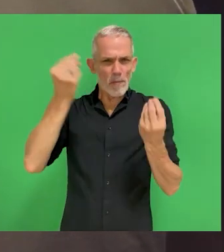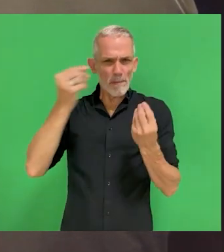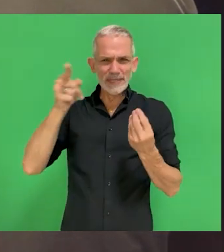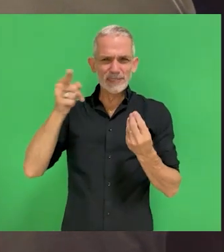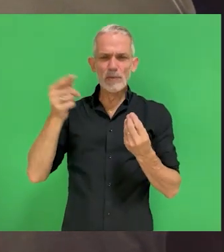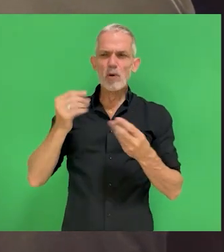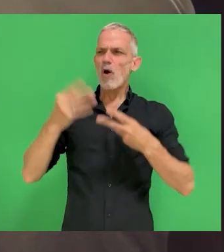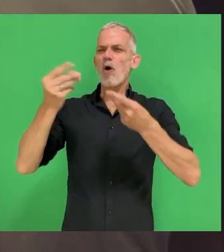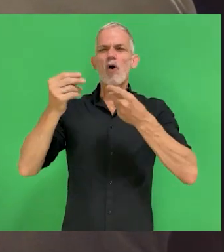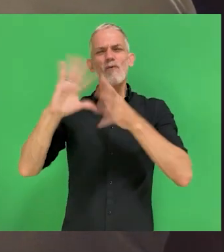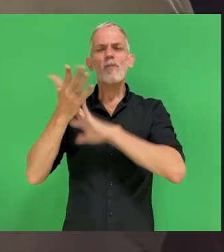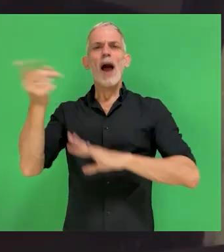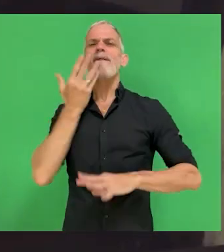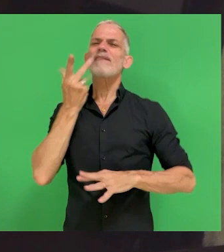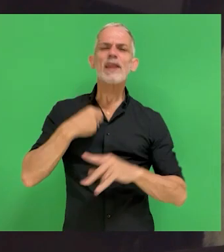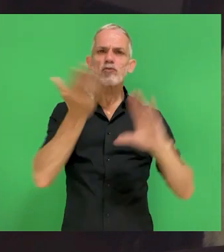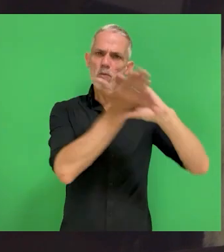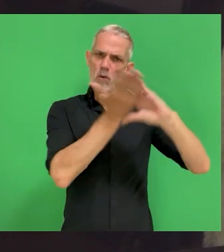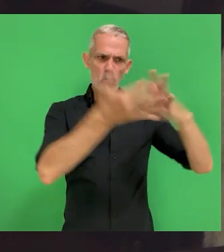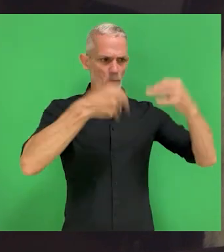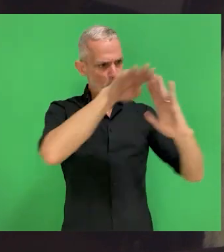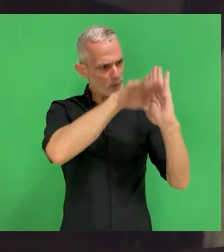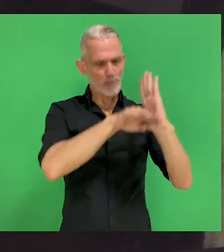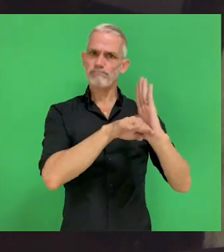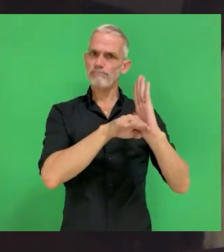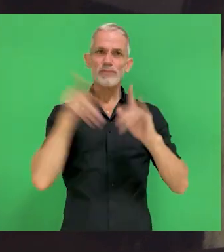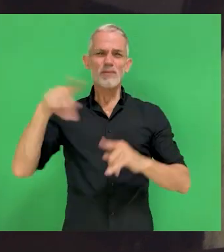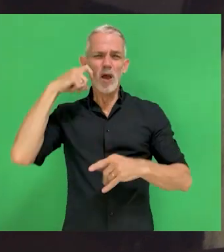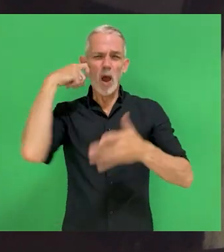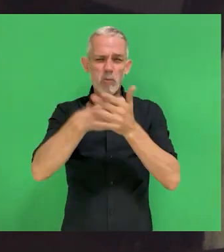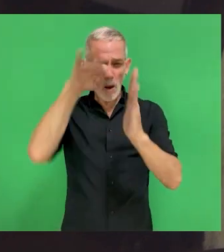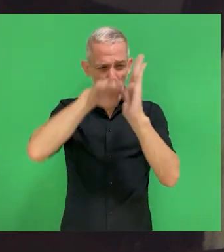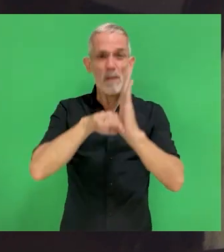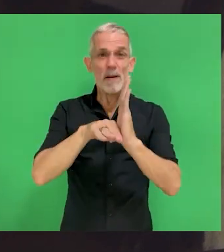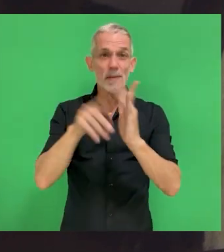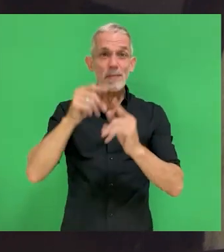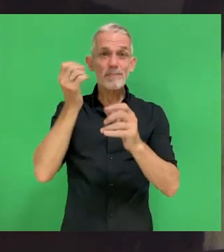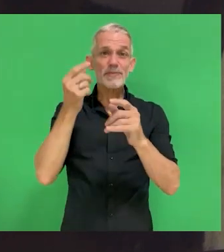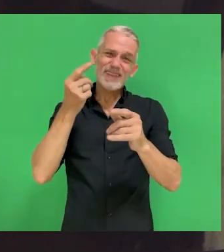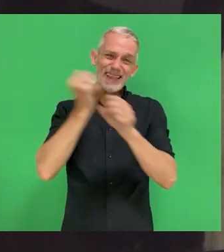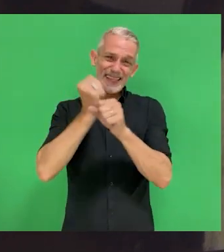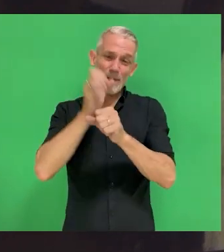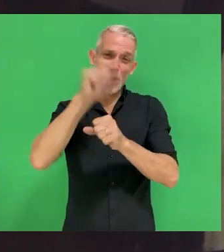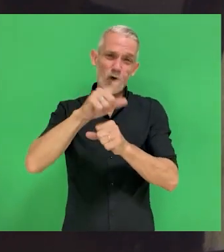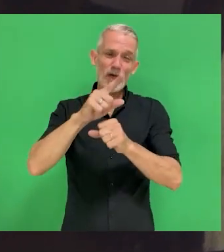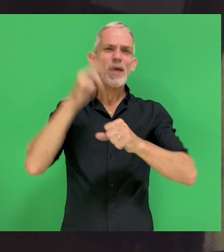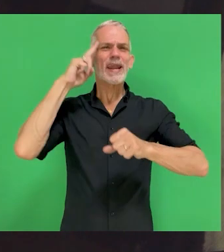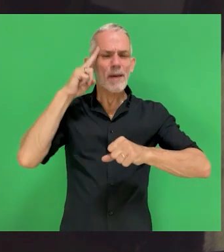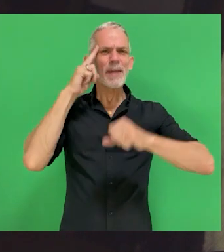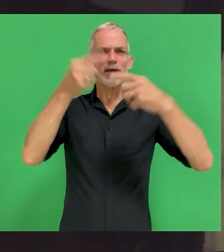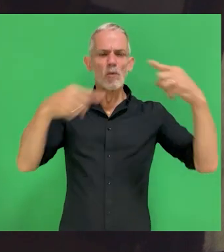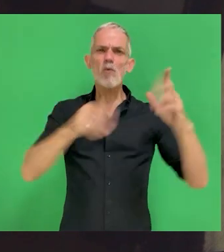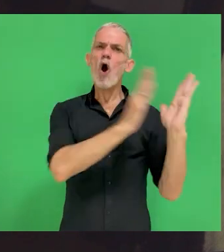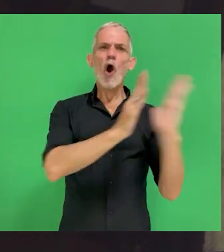un espíritu archivista, y siendo que Rojas violó todos los principios de la archivística en cuanto al respeto del fondo y